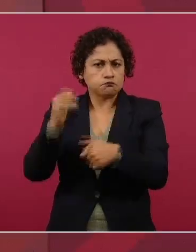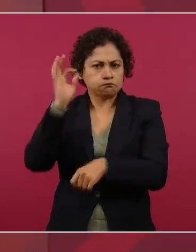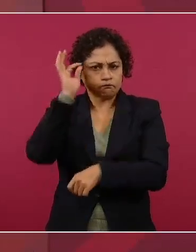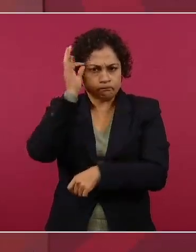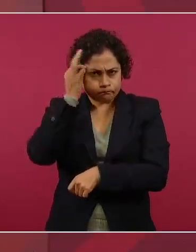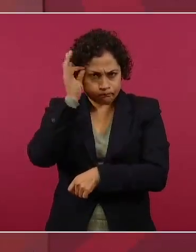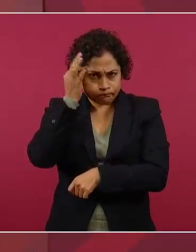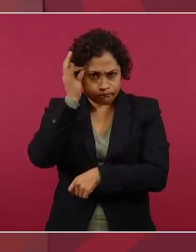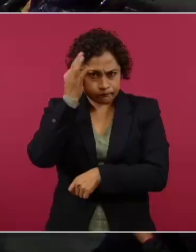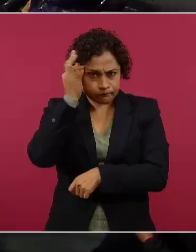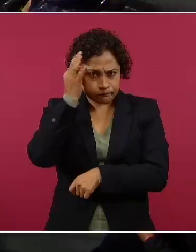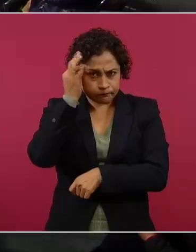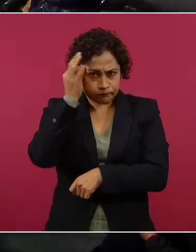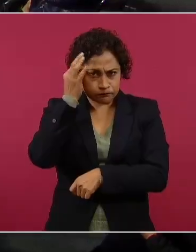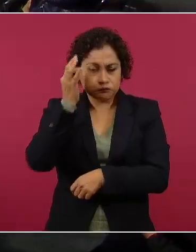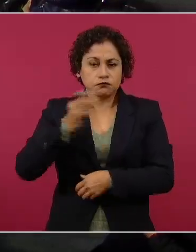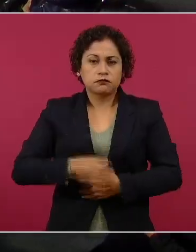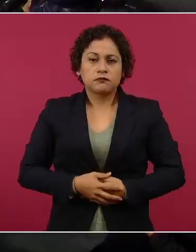de los